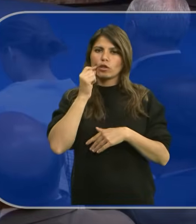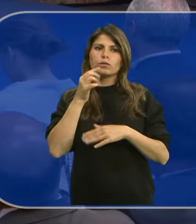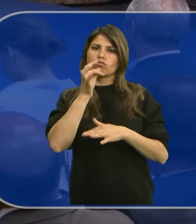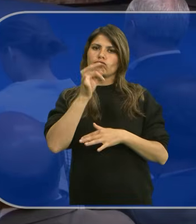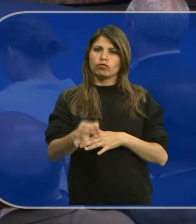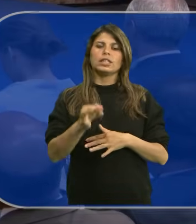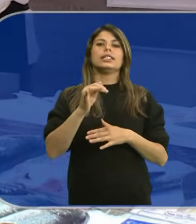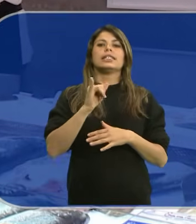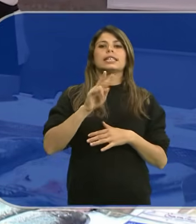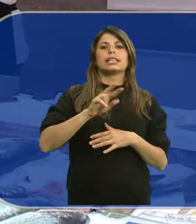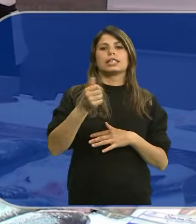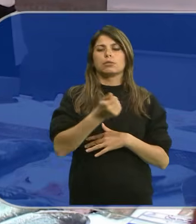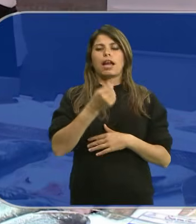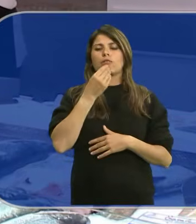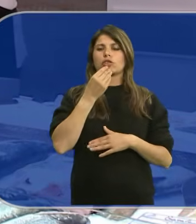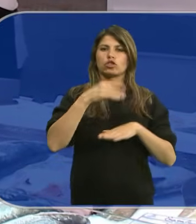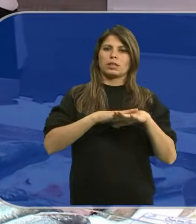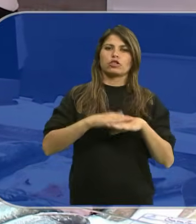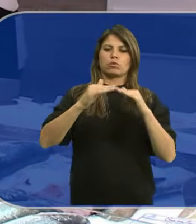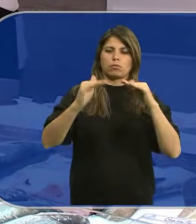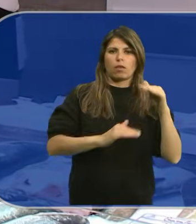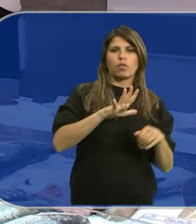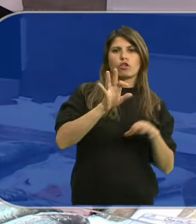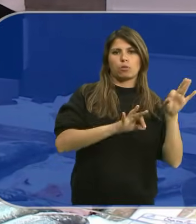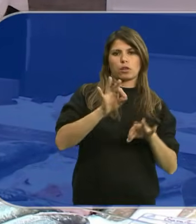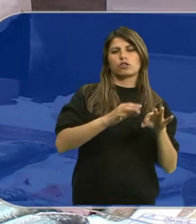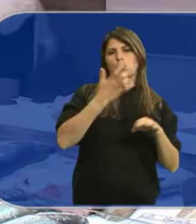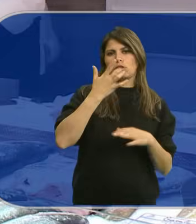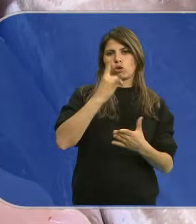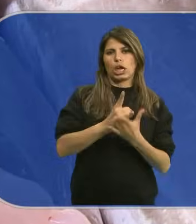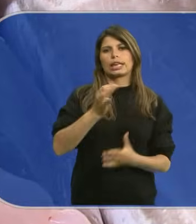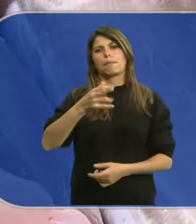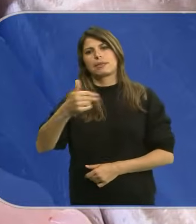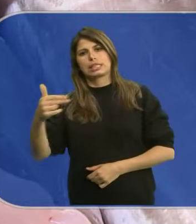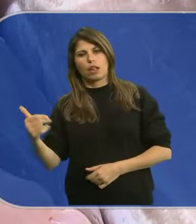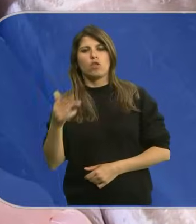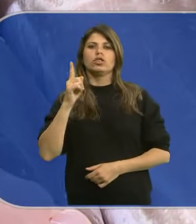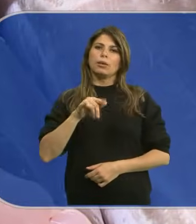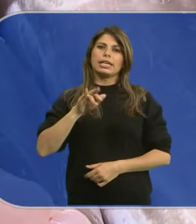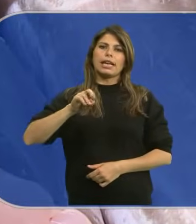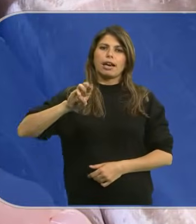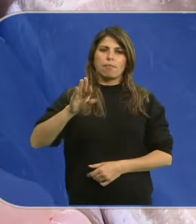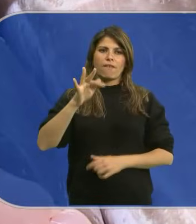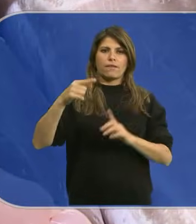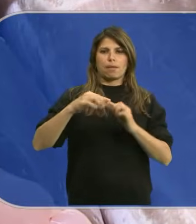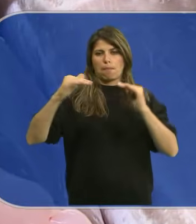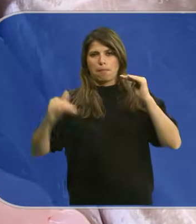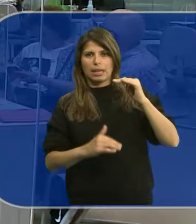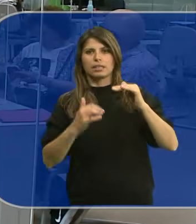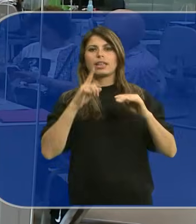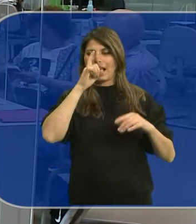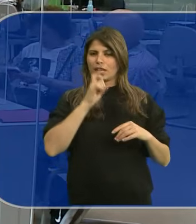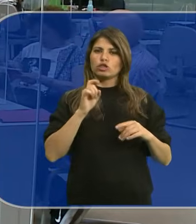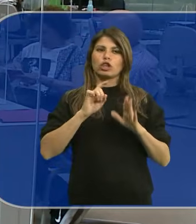IVA de los alimentos básicos al 5%, entre ellos la carne y el pescado. Además, reducir el IRPF desde el primer año de